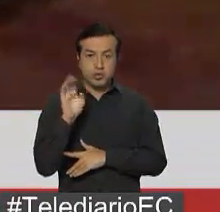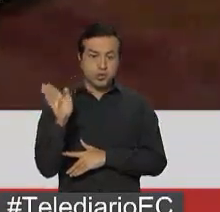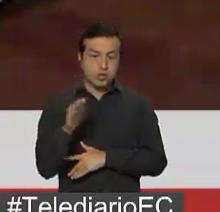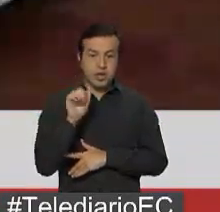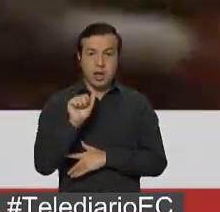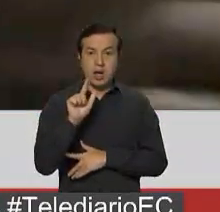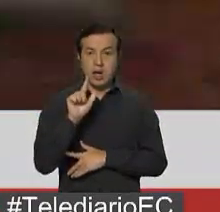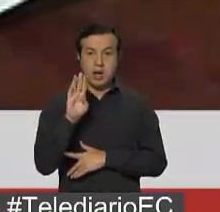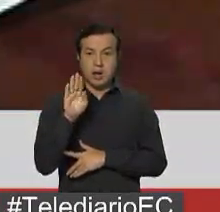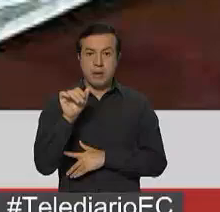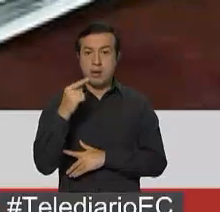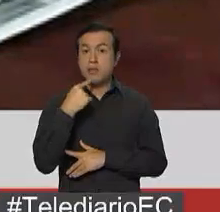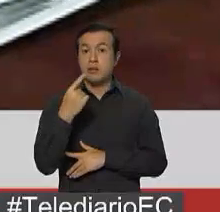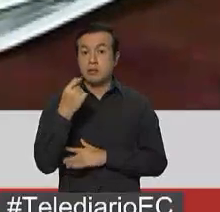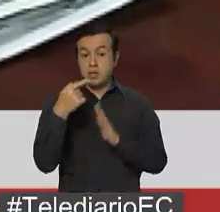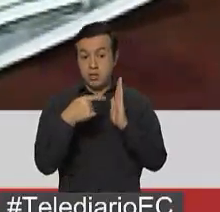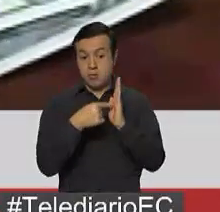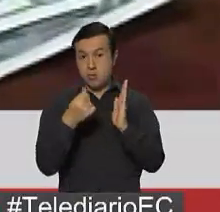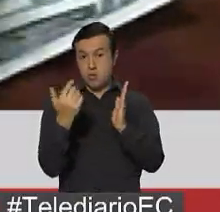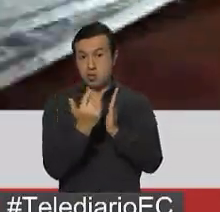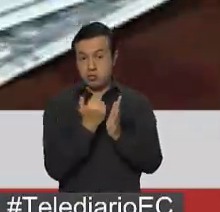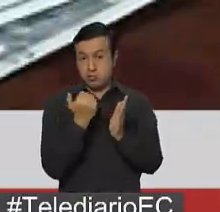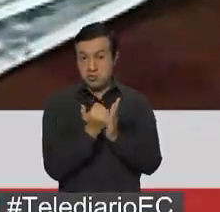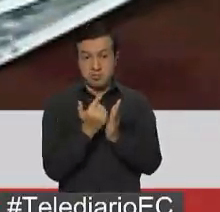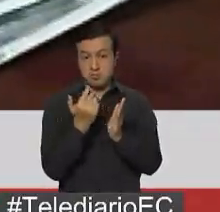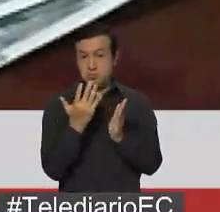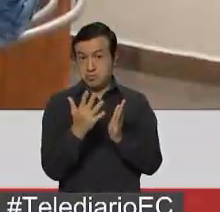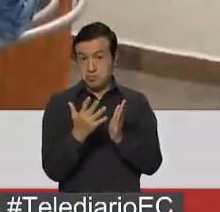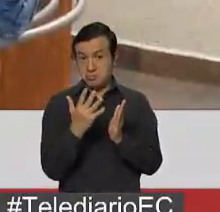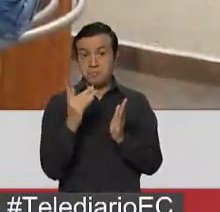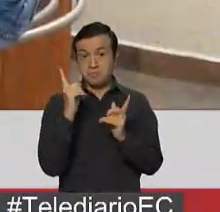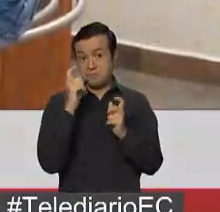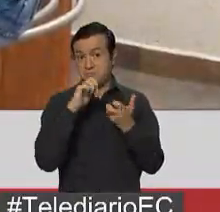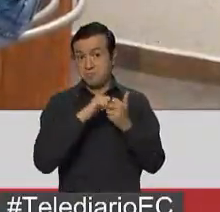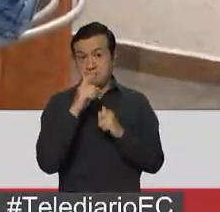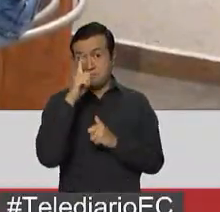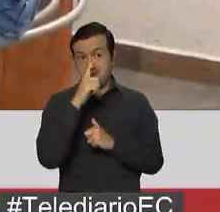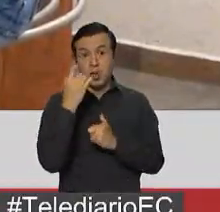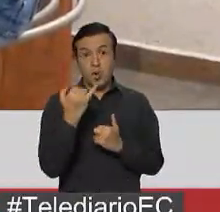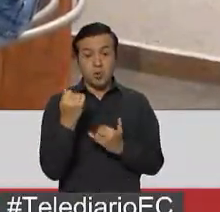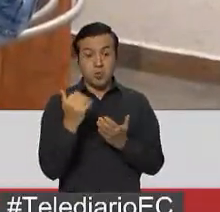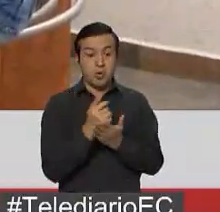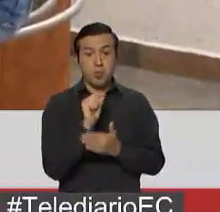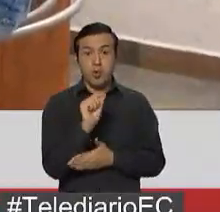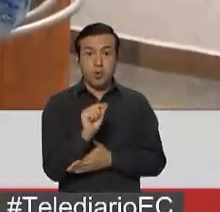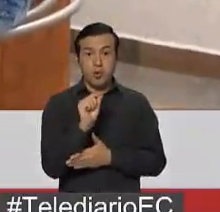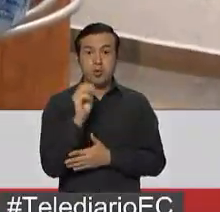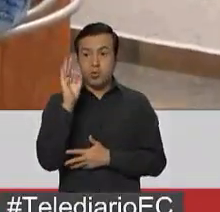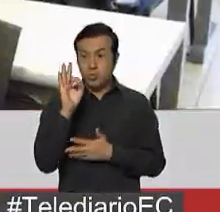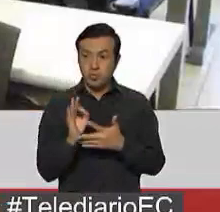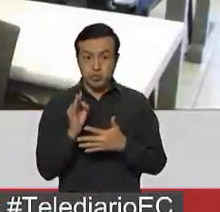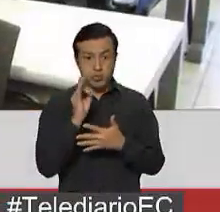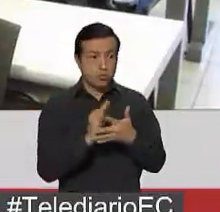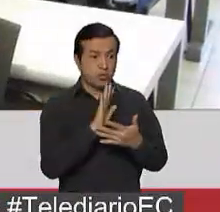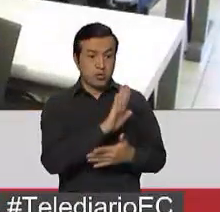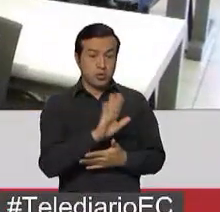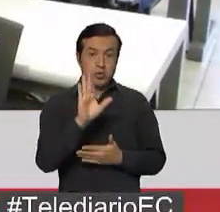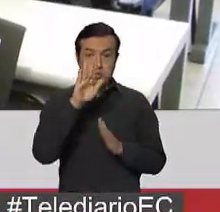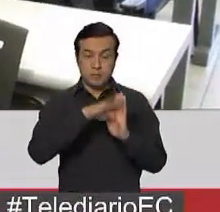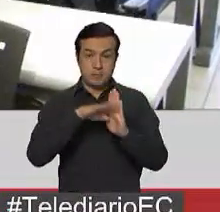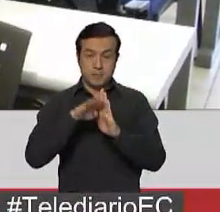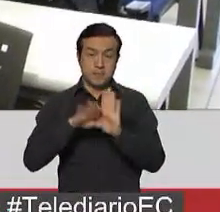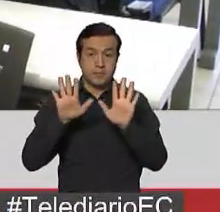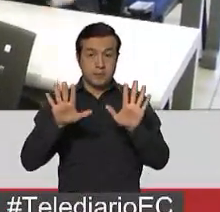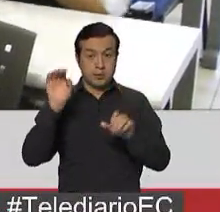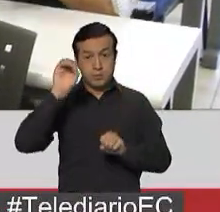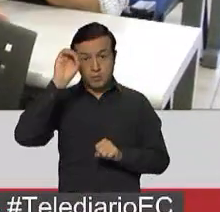la disminución de la recaudación de impuestos como el iva e impuesto a la renta incide directamente en los presupuestos de las universidades como la reducción de un